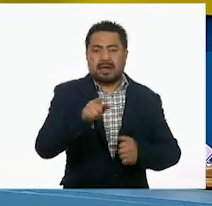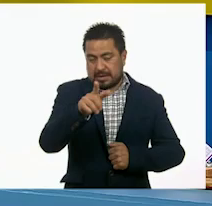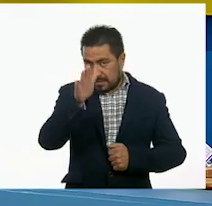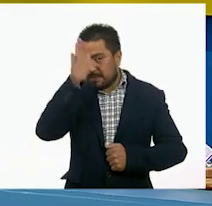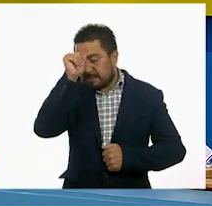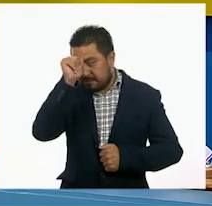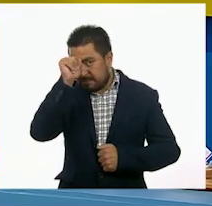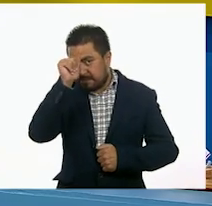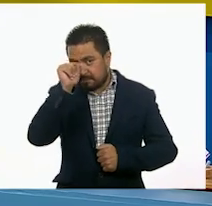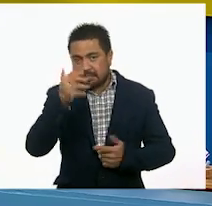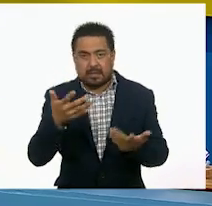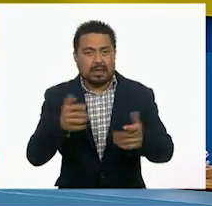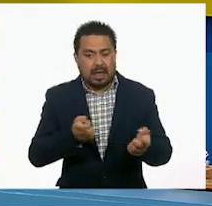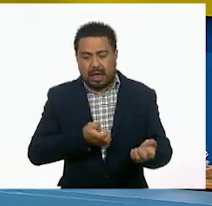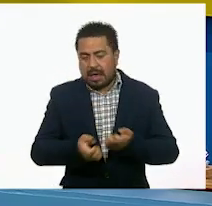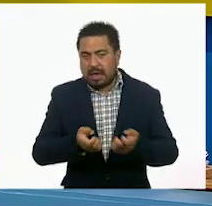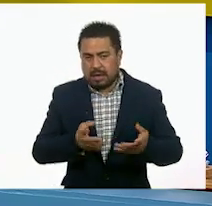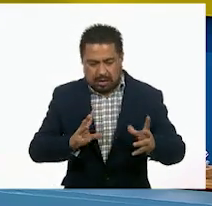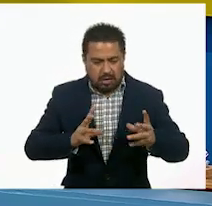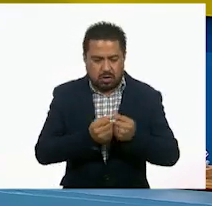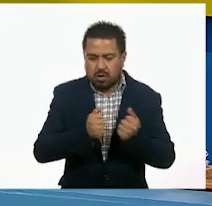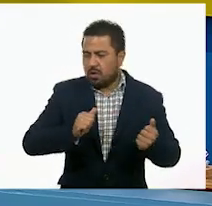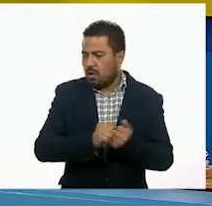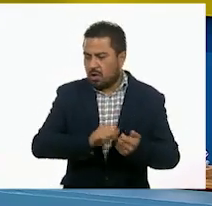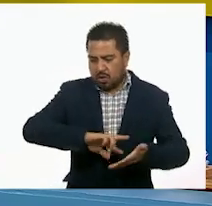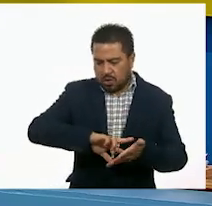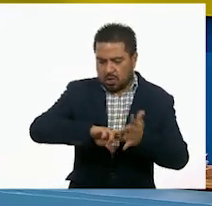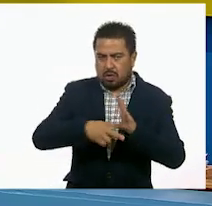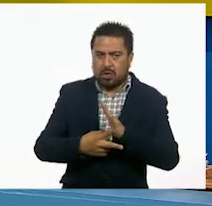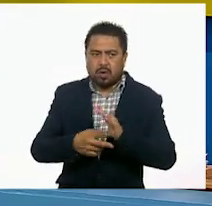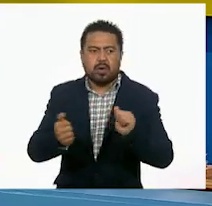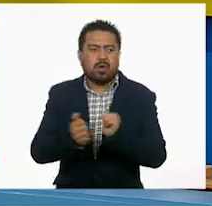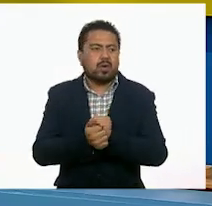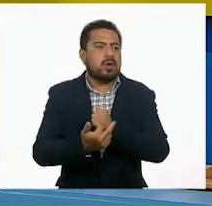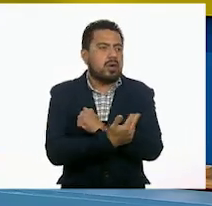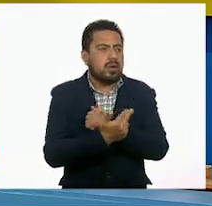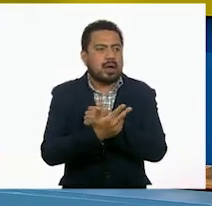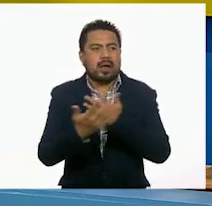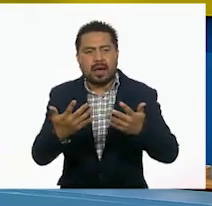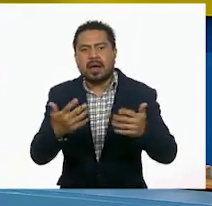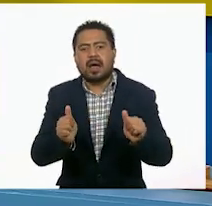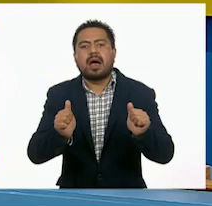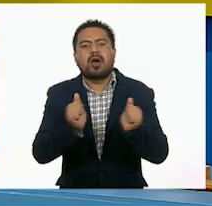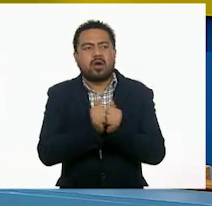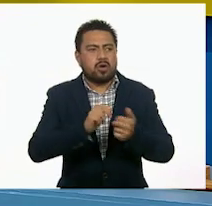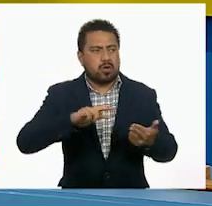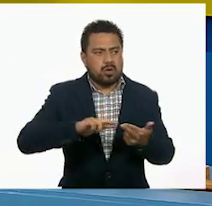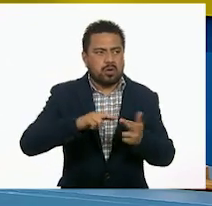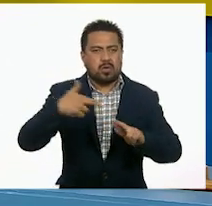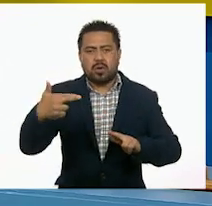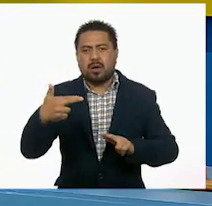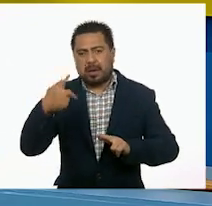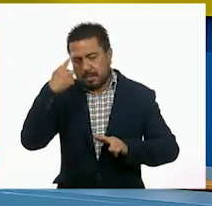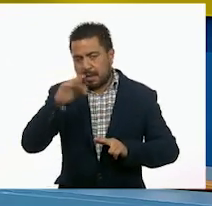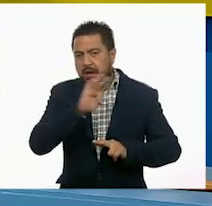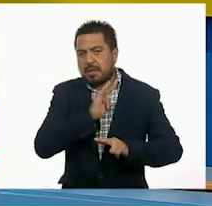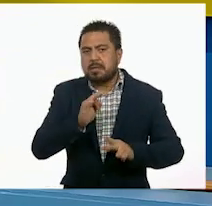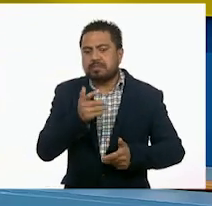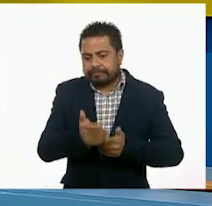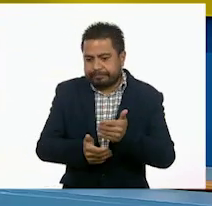que ya trabajamos con el compás, ya trabajamos con regla, ya trabajamos con cordón, para poder